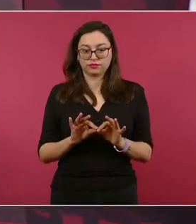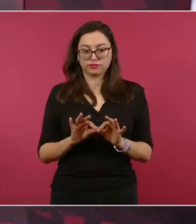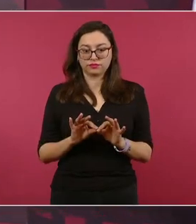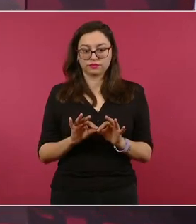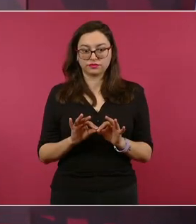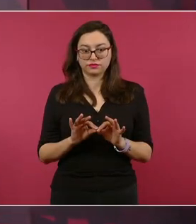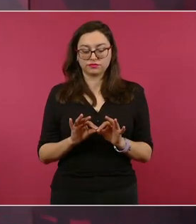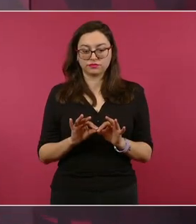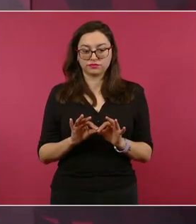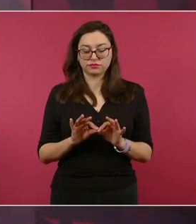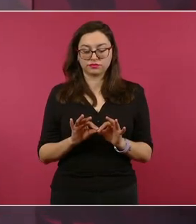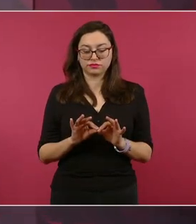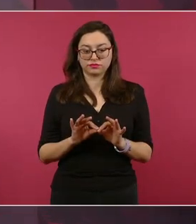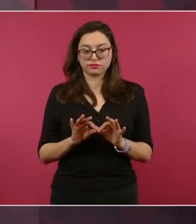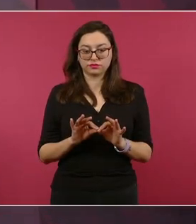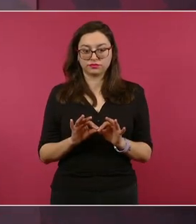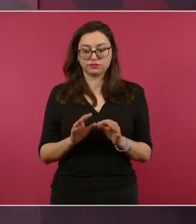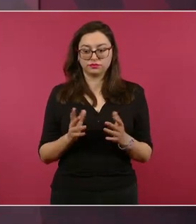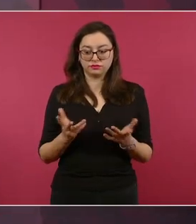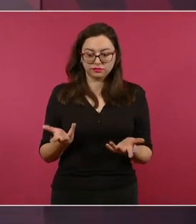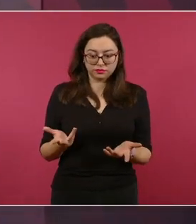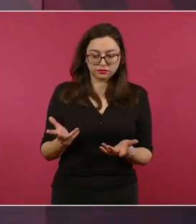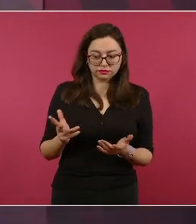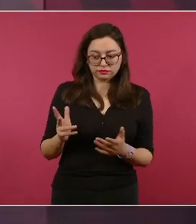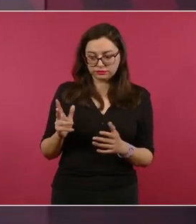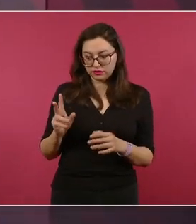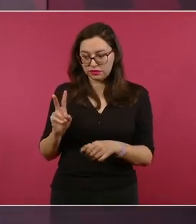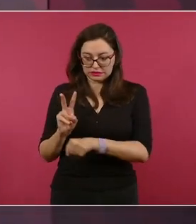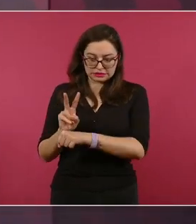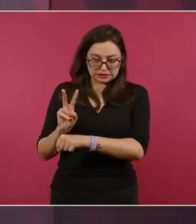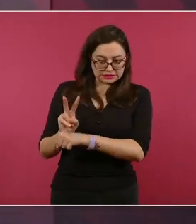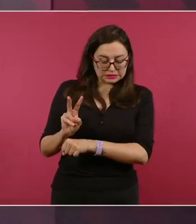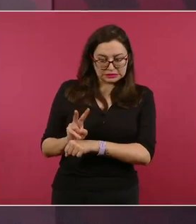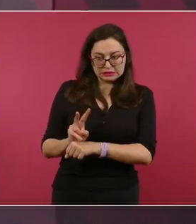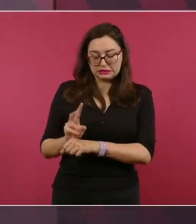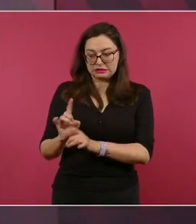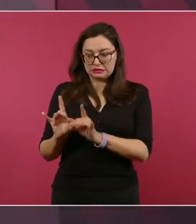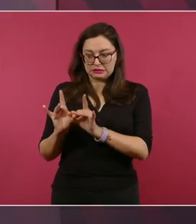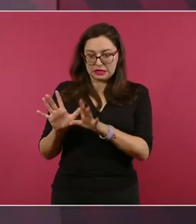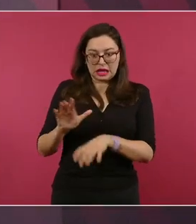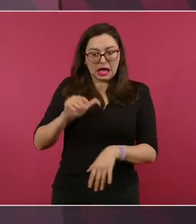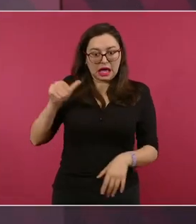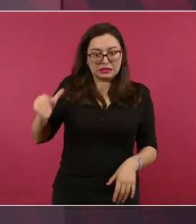cuidar que no sea un asunto trágico